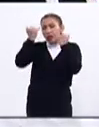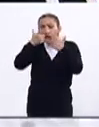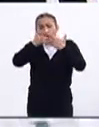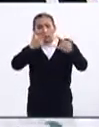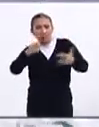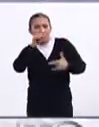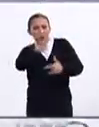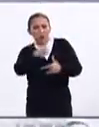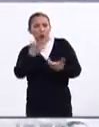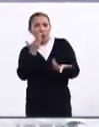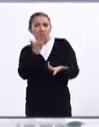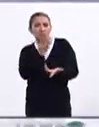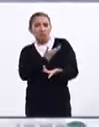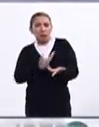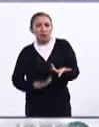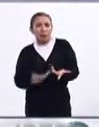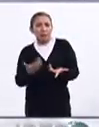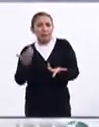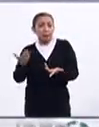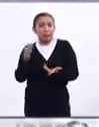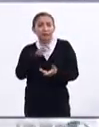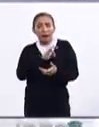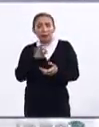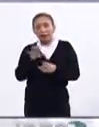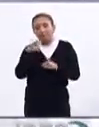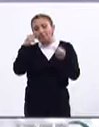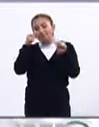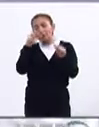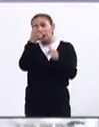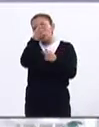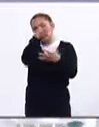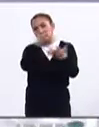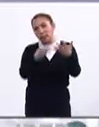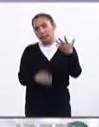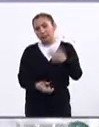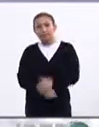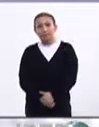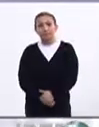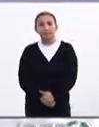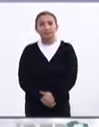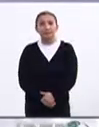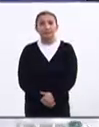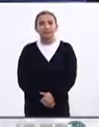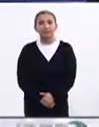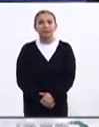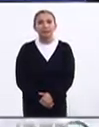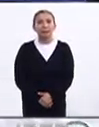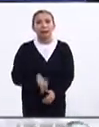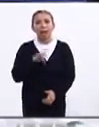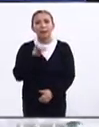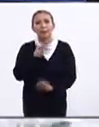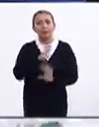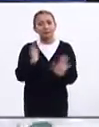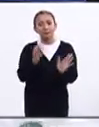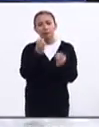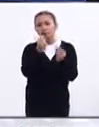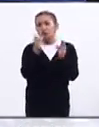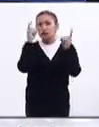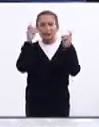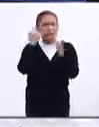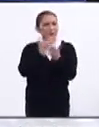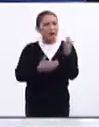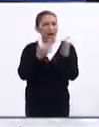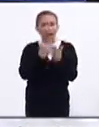de los propios líderes, tienen que enfocarse en estos temas. Pues Javier, se quedan muchos temas